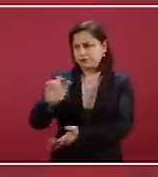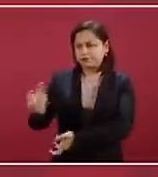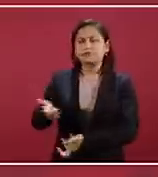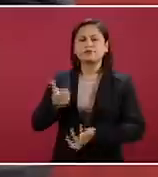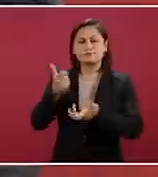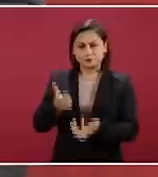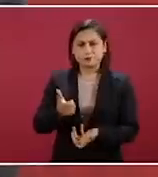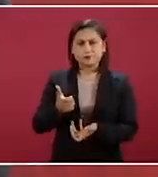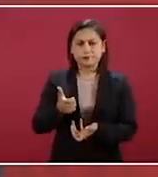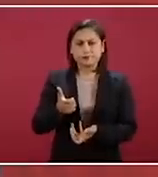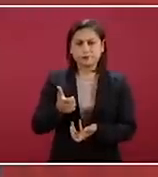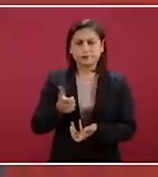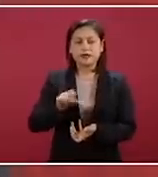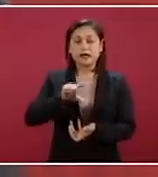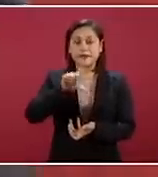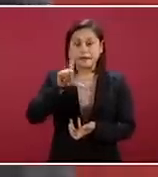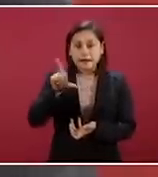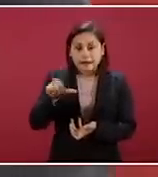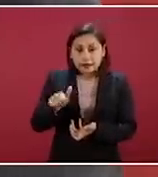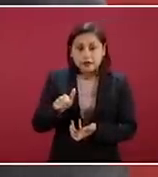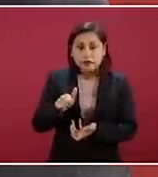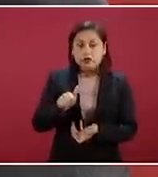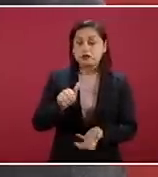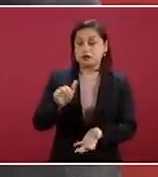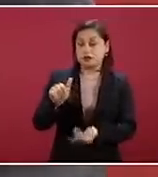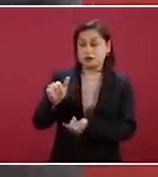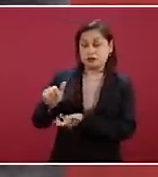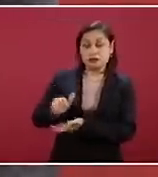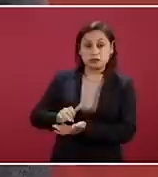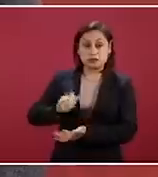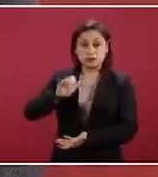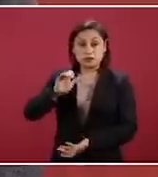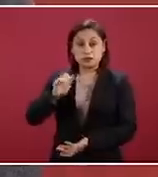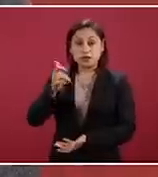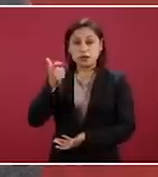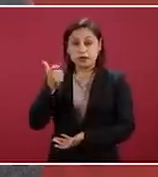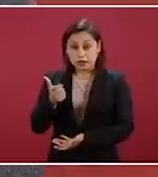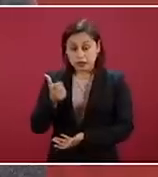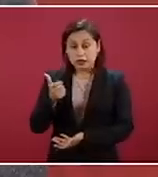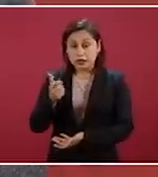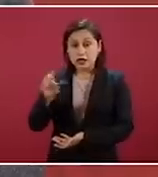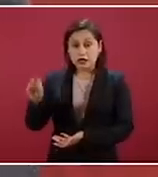se le regresara a cada entidad